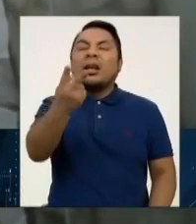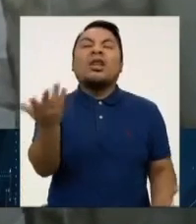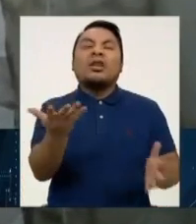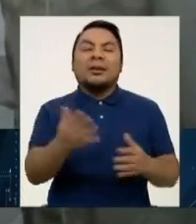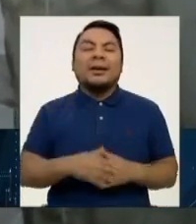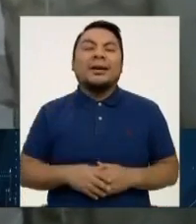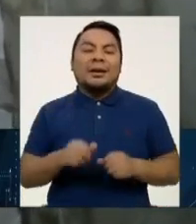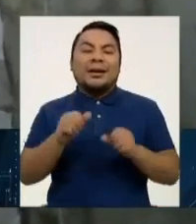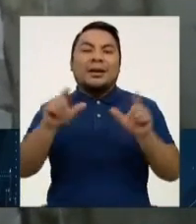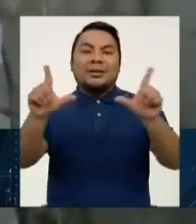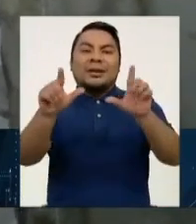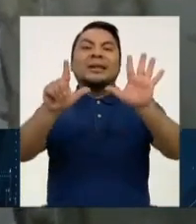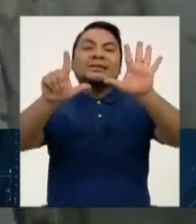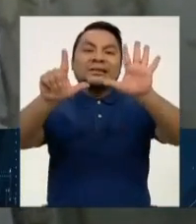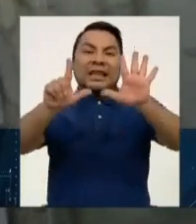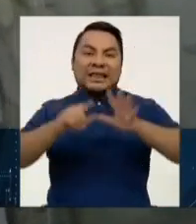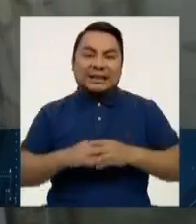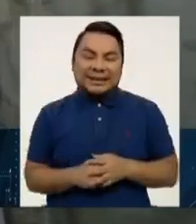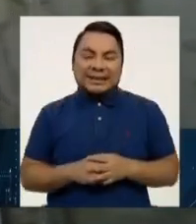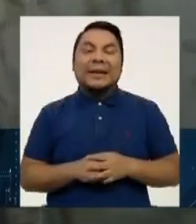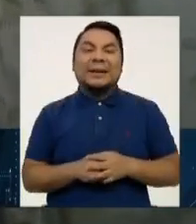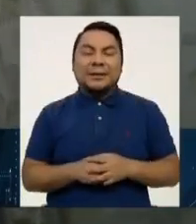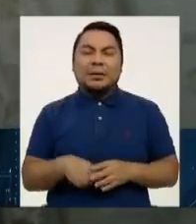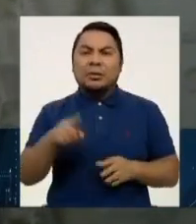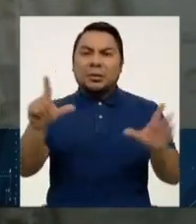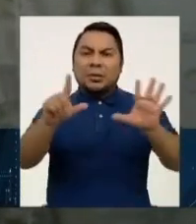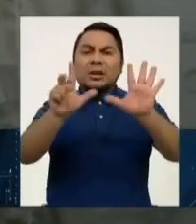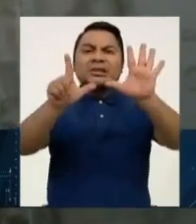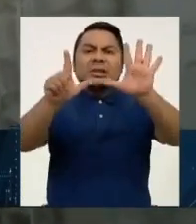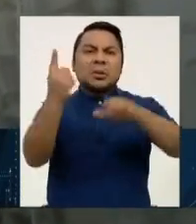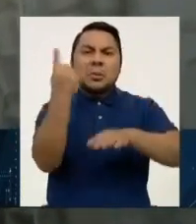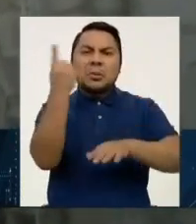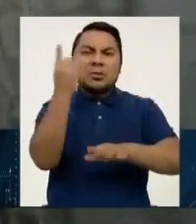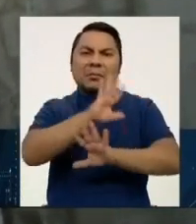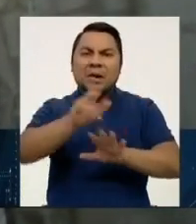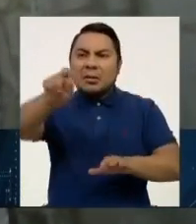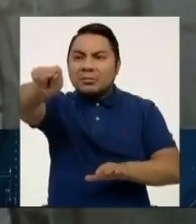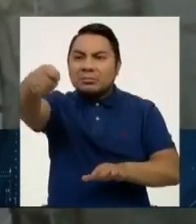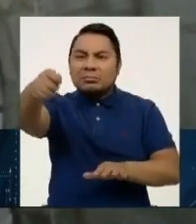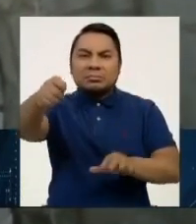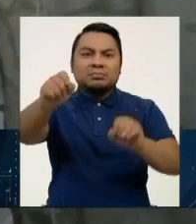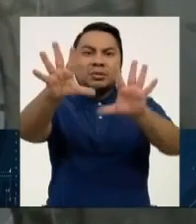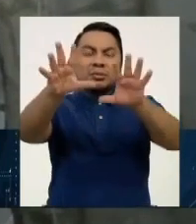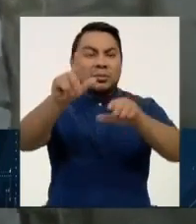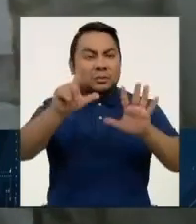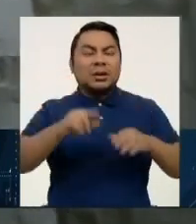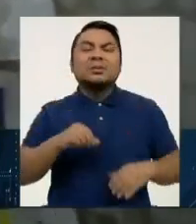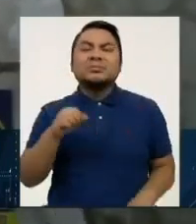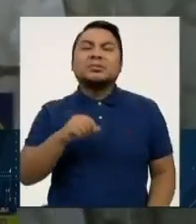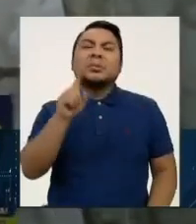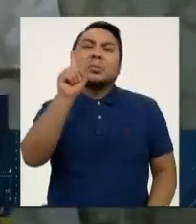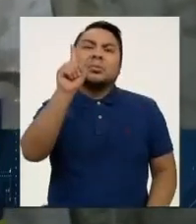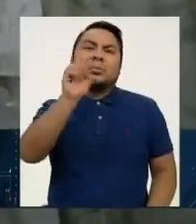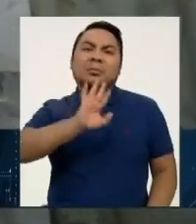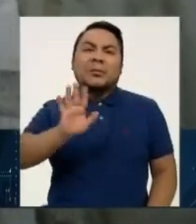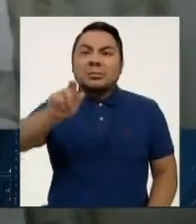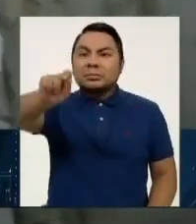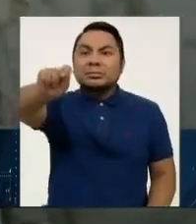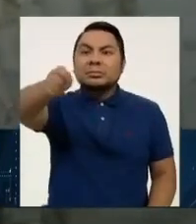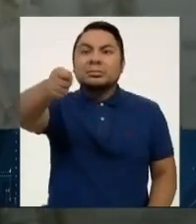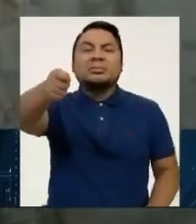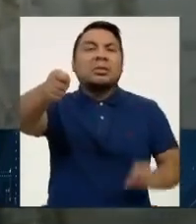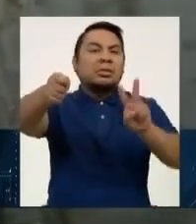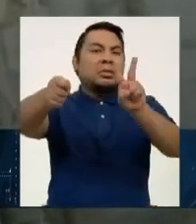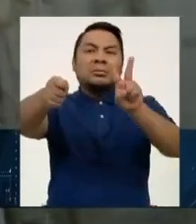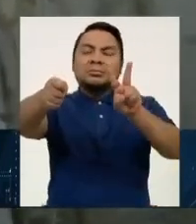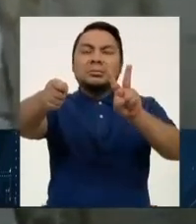El canal 7. Canal 7. ¿Es el único canal que llega por acá? Por acá, sí, ATV también, pues.